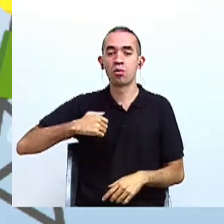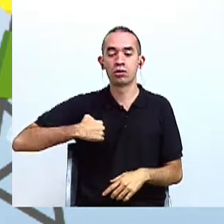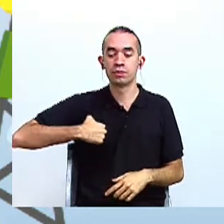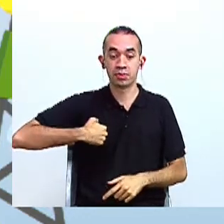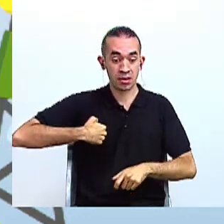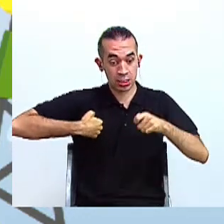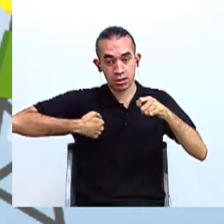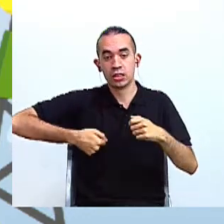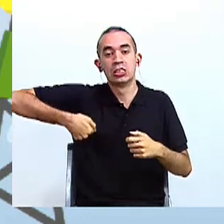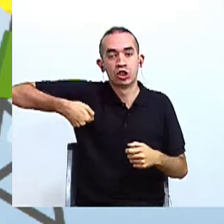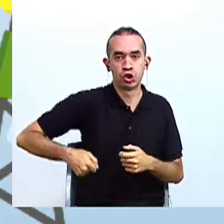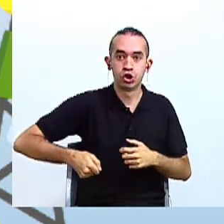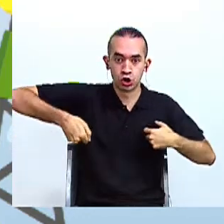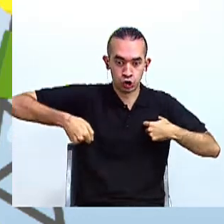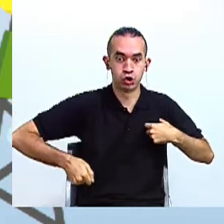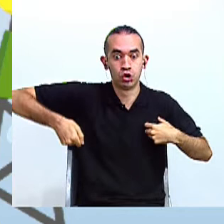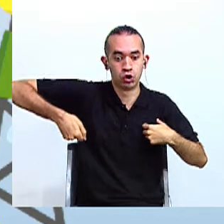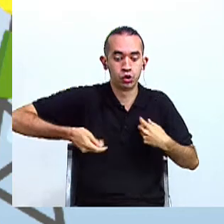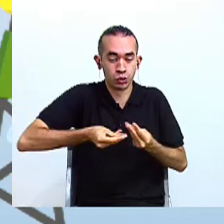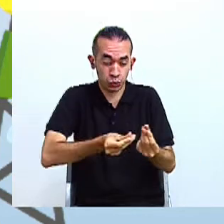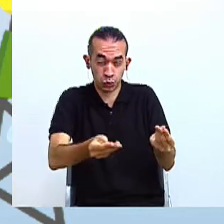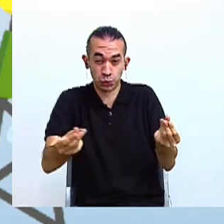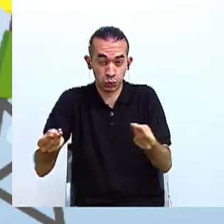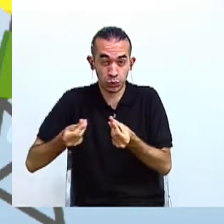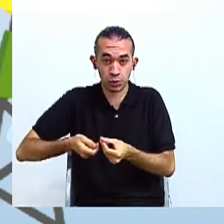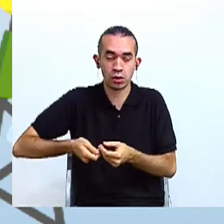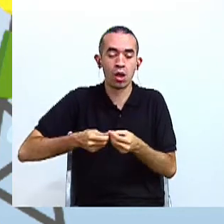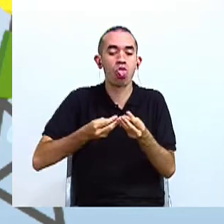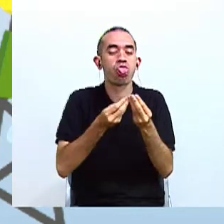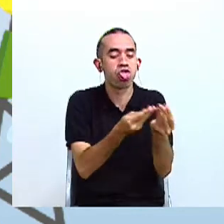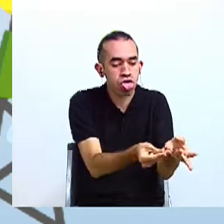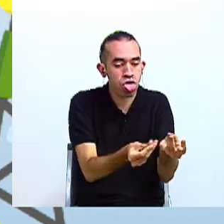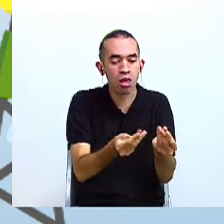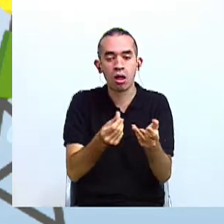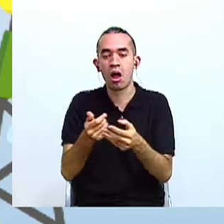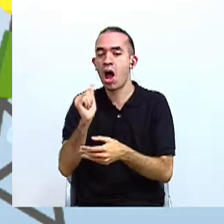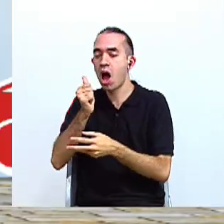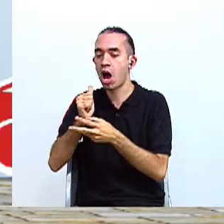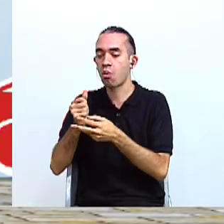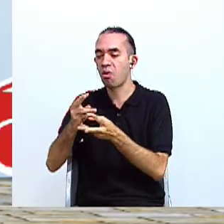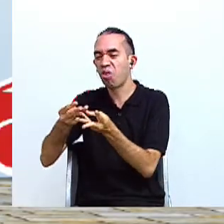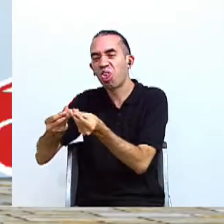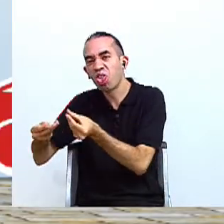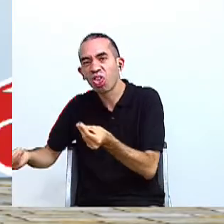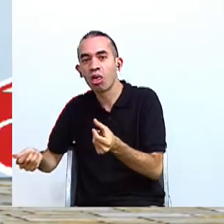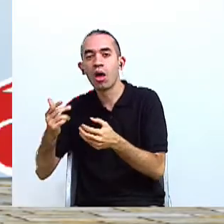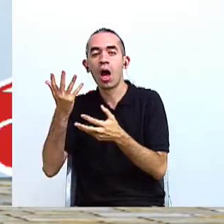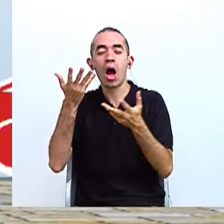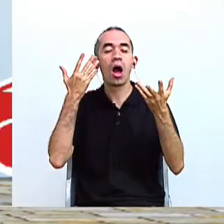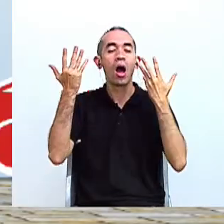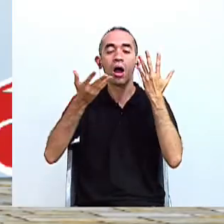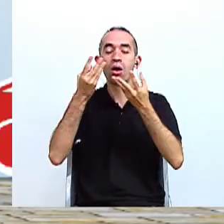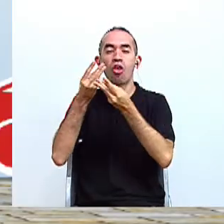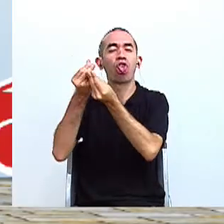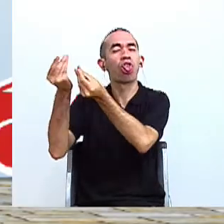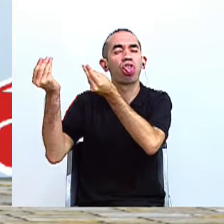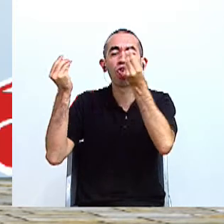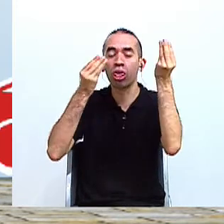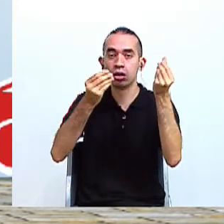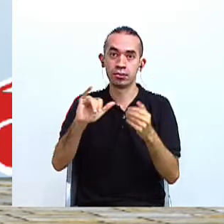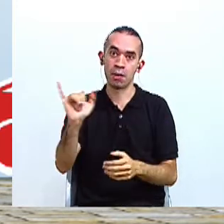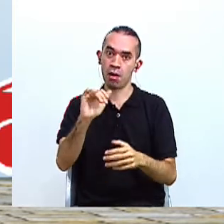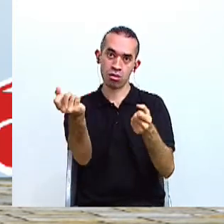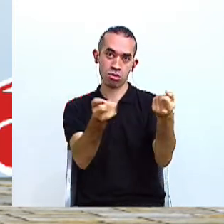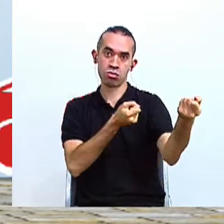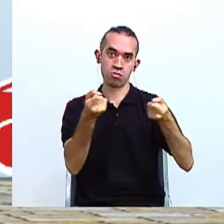perjudican también la constitución del suelo, del agua, del aire. Es importante destacar también el transporte en